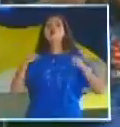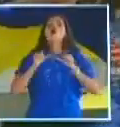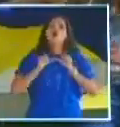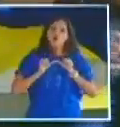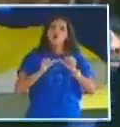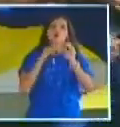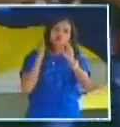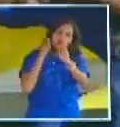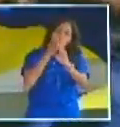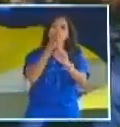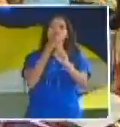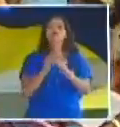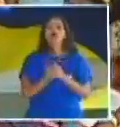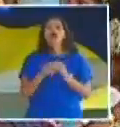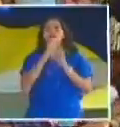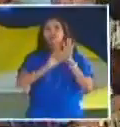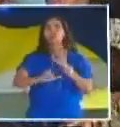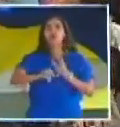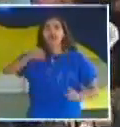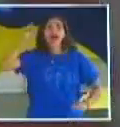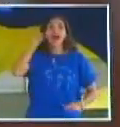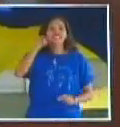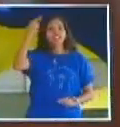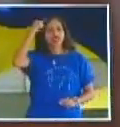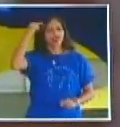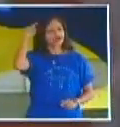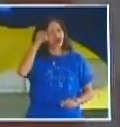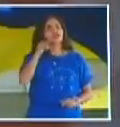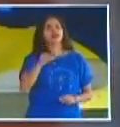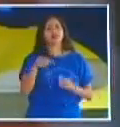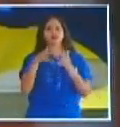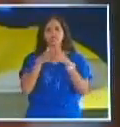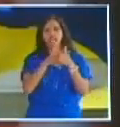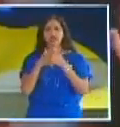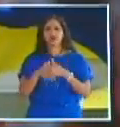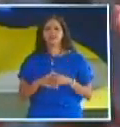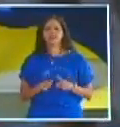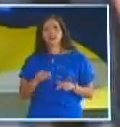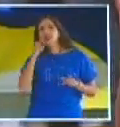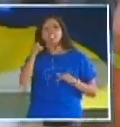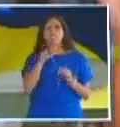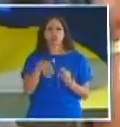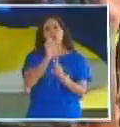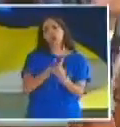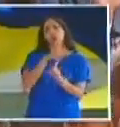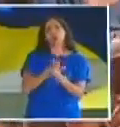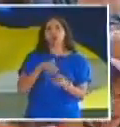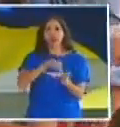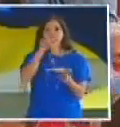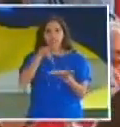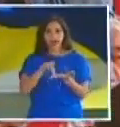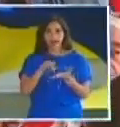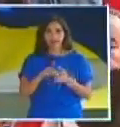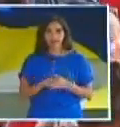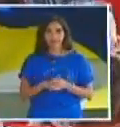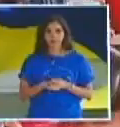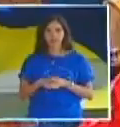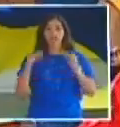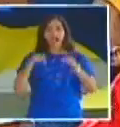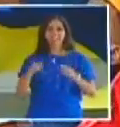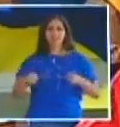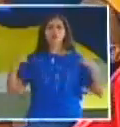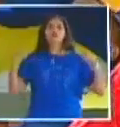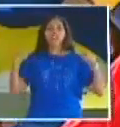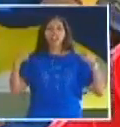a la constituyente. Así lo deben saber los imperialistas y sus lacayos nacionales. Aquí estamos